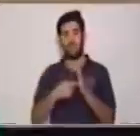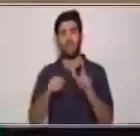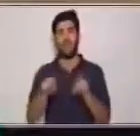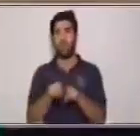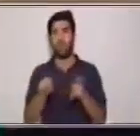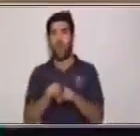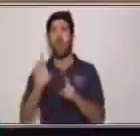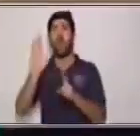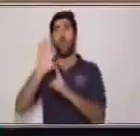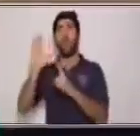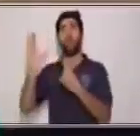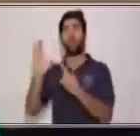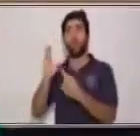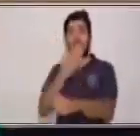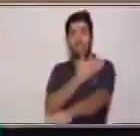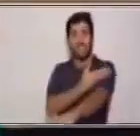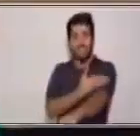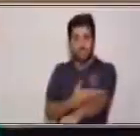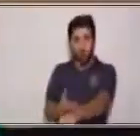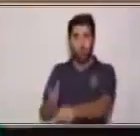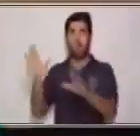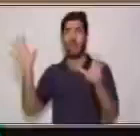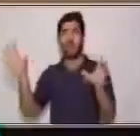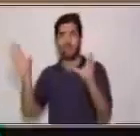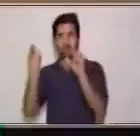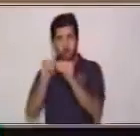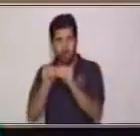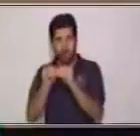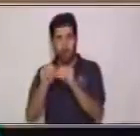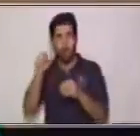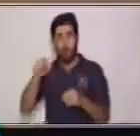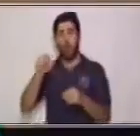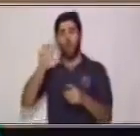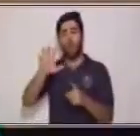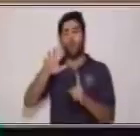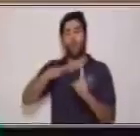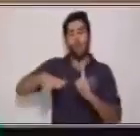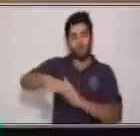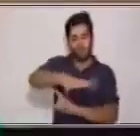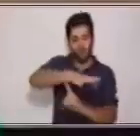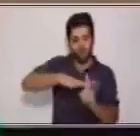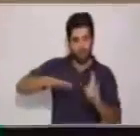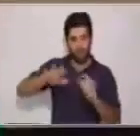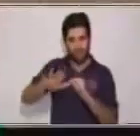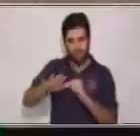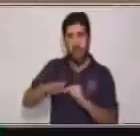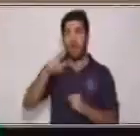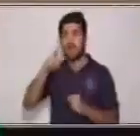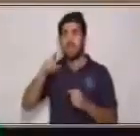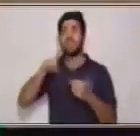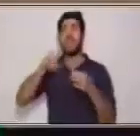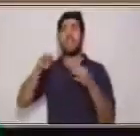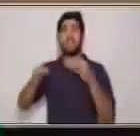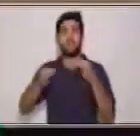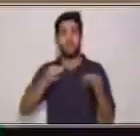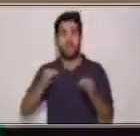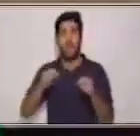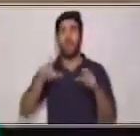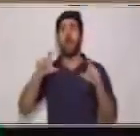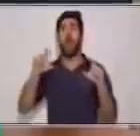un pueblo o región. Por lo tanto, mito y leyenda no es lo mismo. Cuentan los orígenes legendarios de un pueblo.